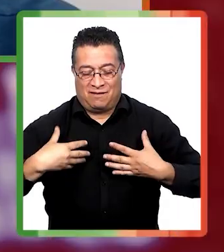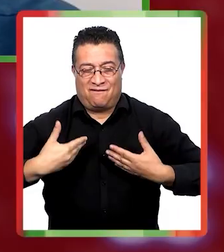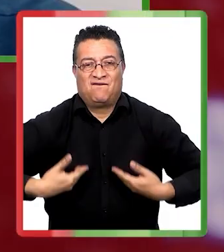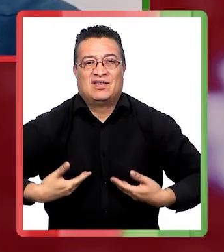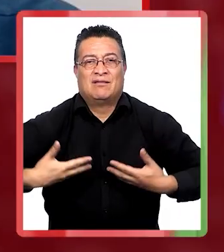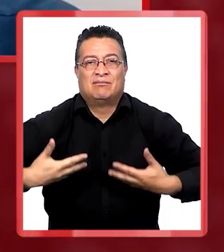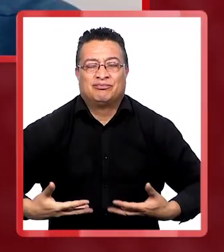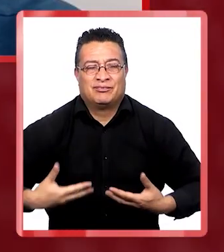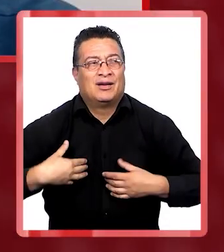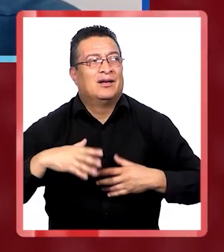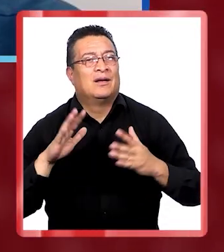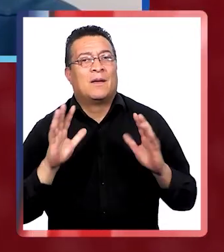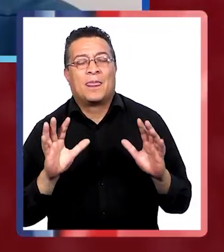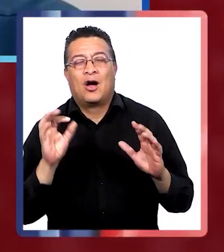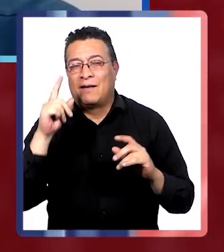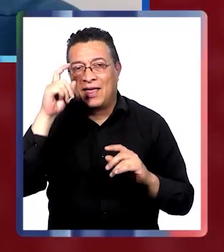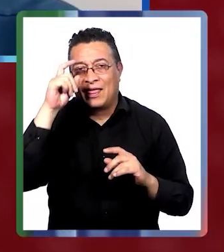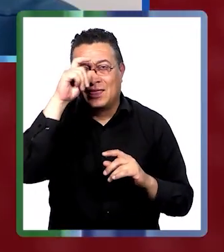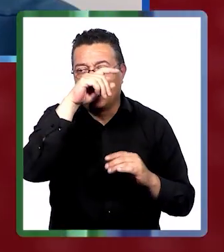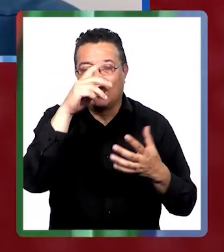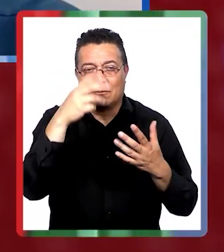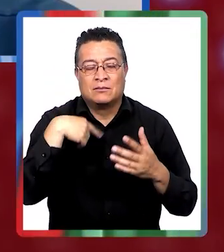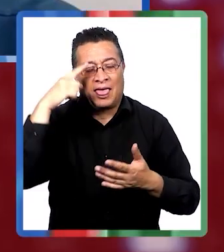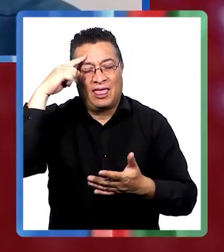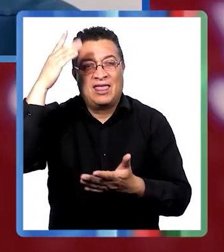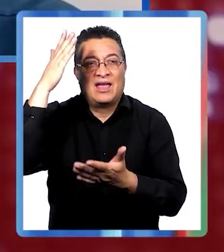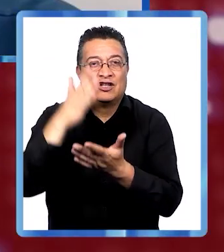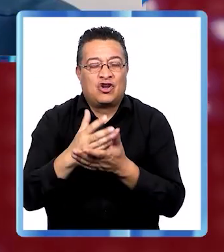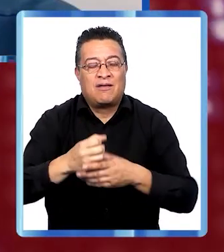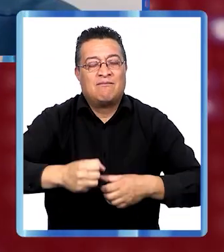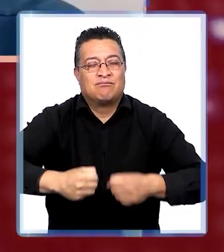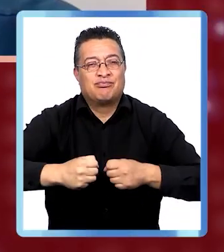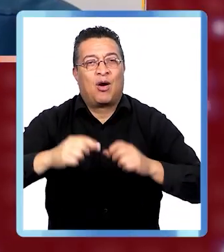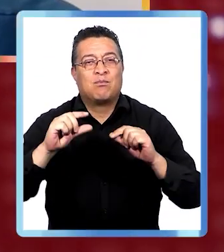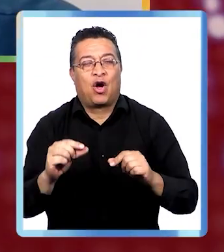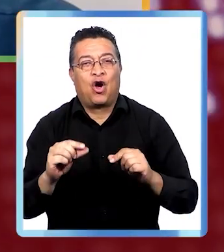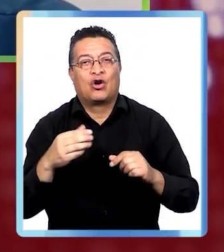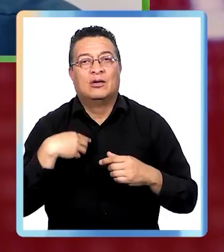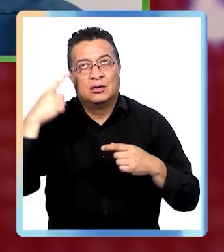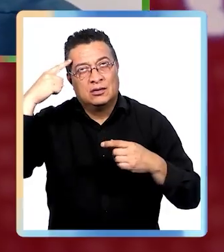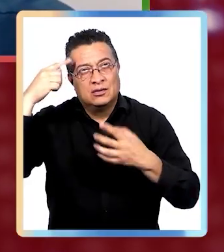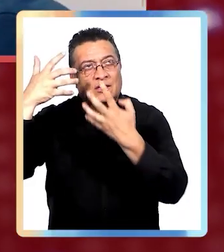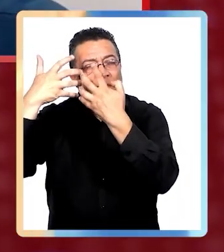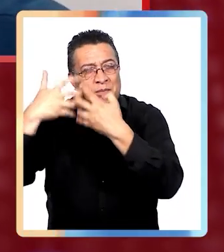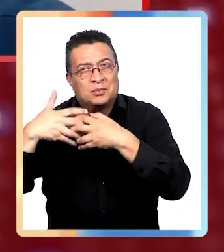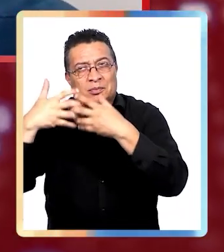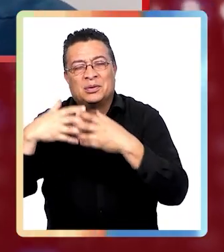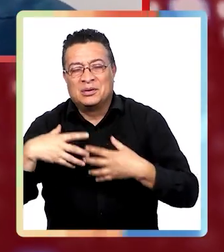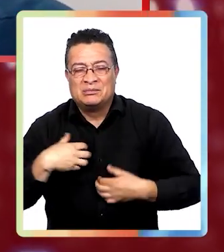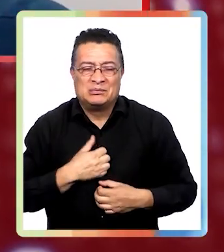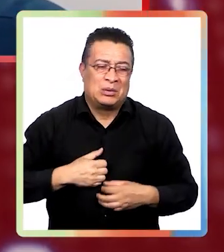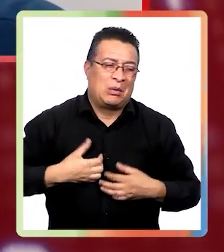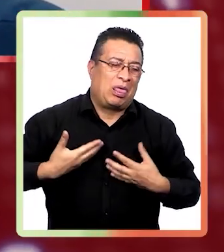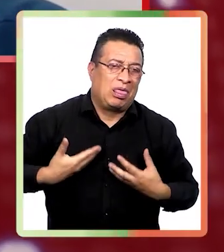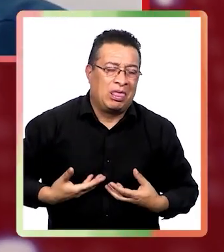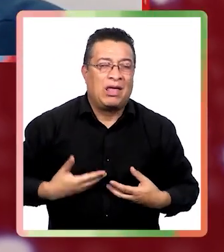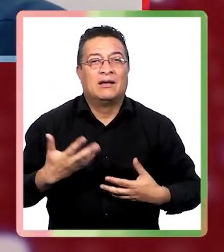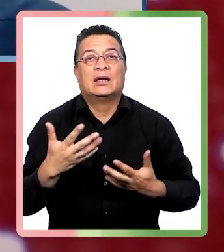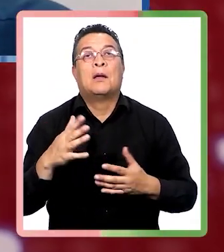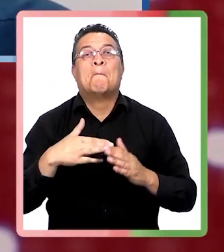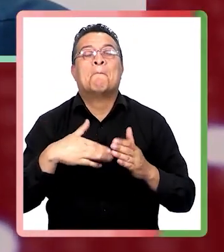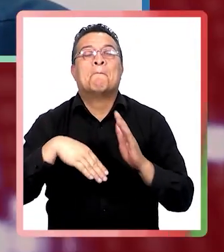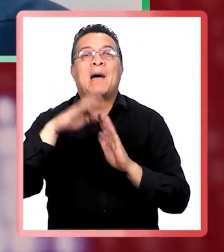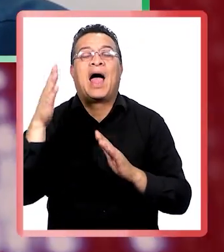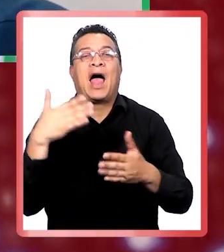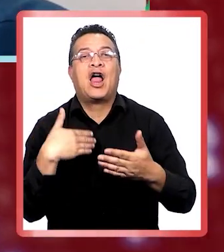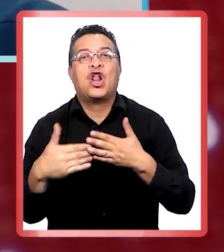es la pesadez física, la dificultad quizás para tomar decisiones, la fatiga al momento de pensar. ¿Qué es lo más común